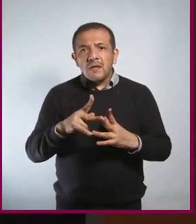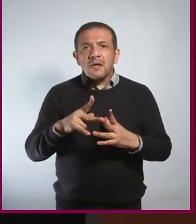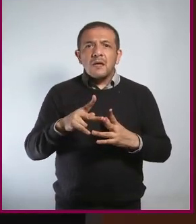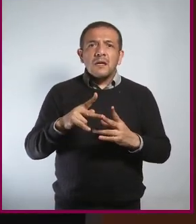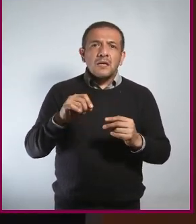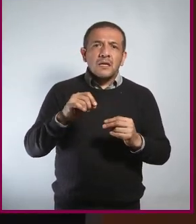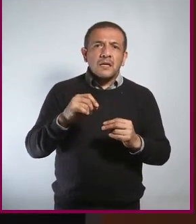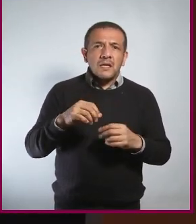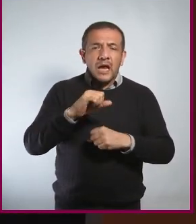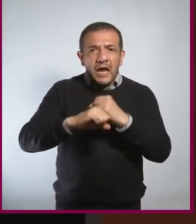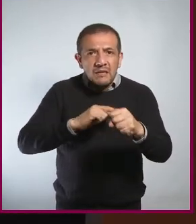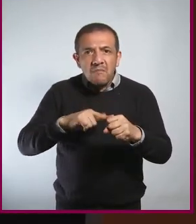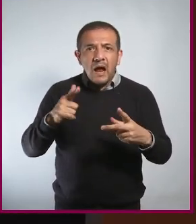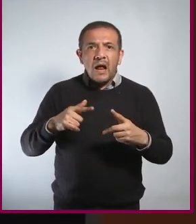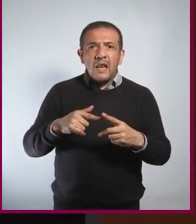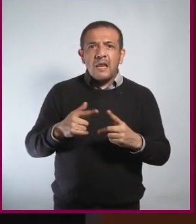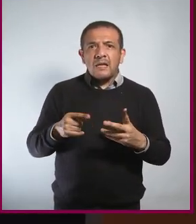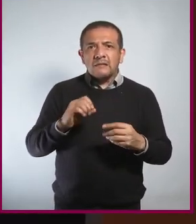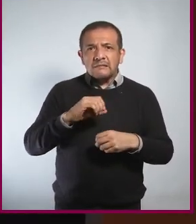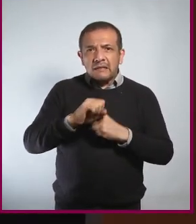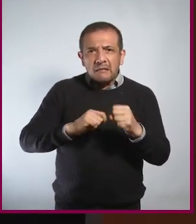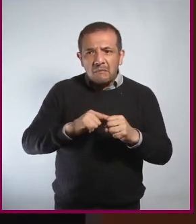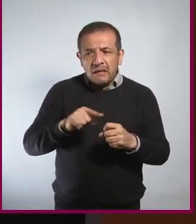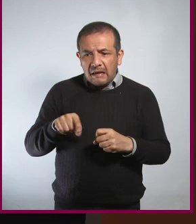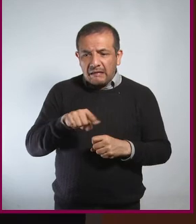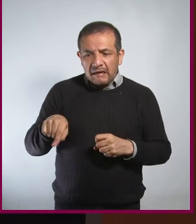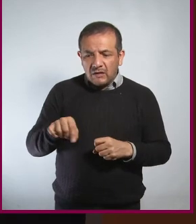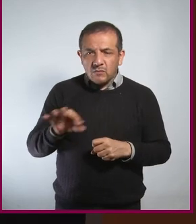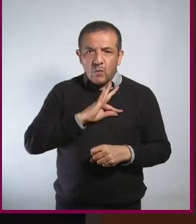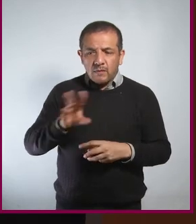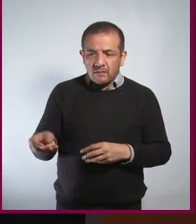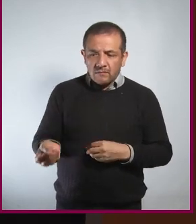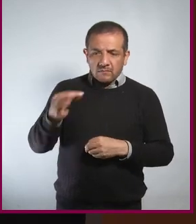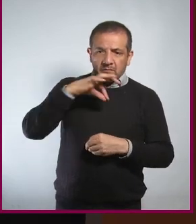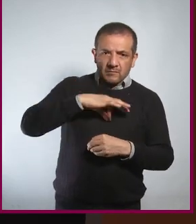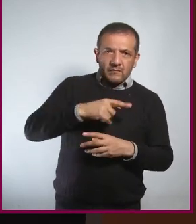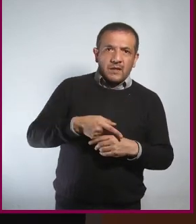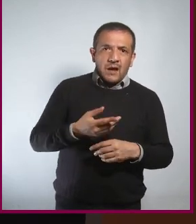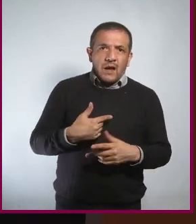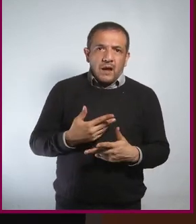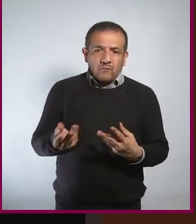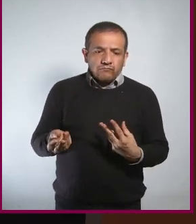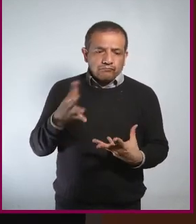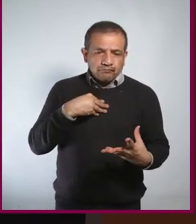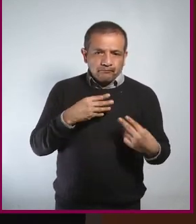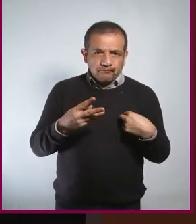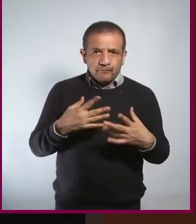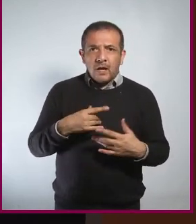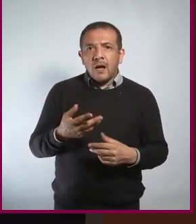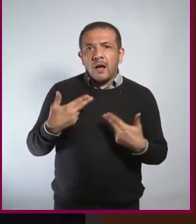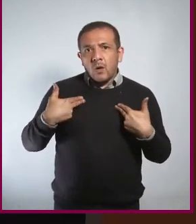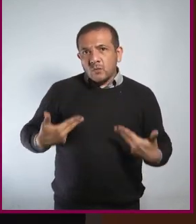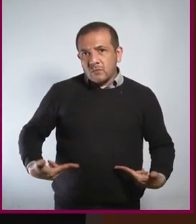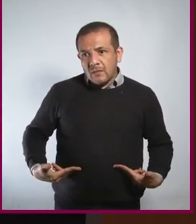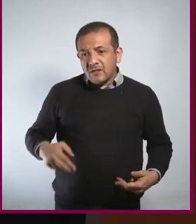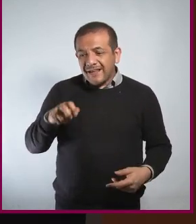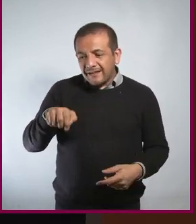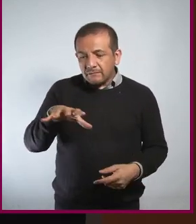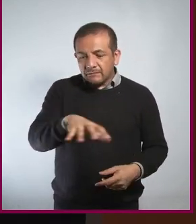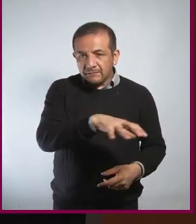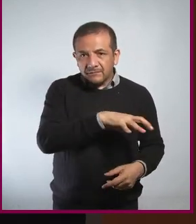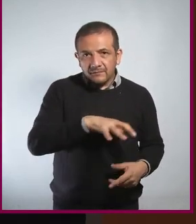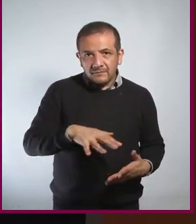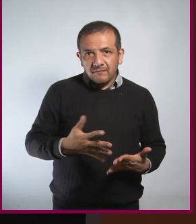entre roedores y perros puede también haber transmisión de estas garrapatas a los seres humanos. Entonces yo diría en general que zonas donde existen